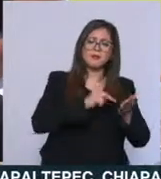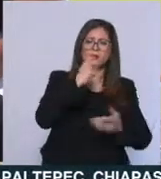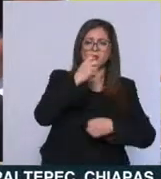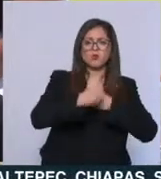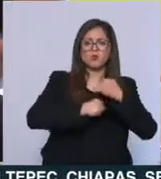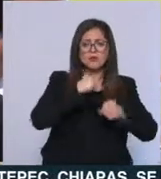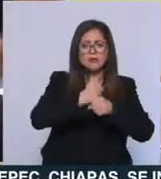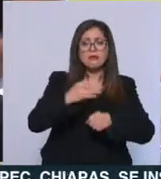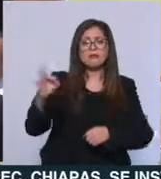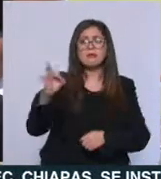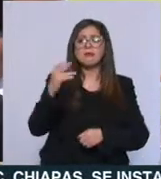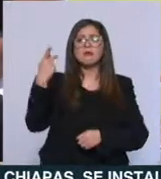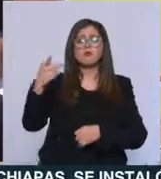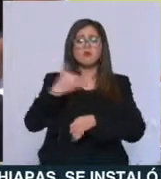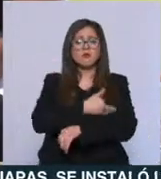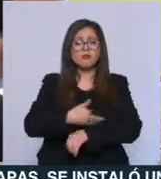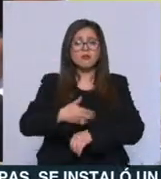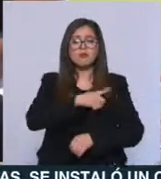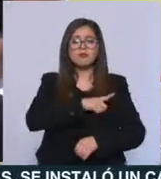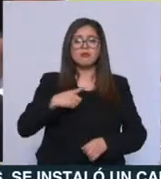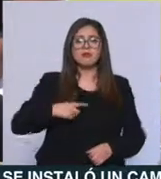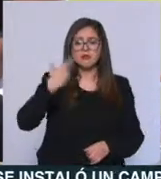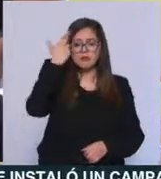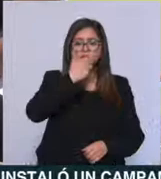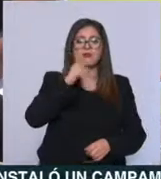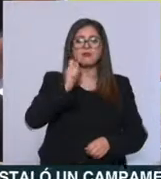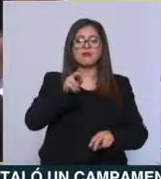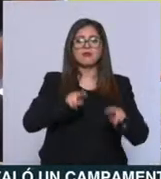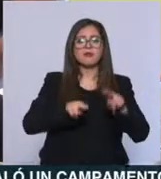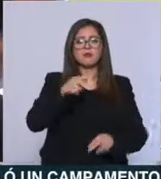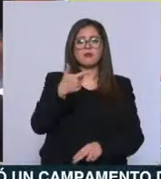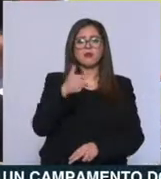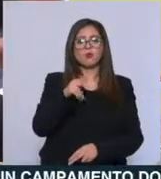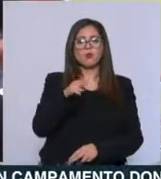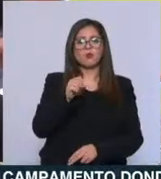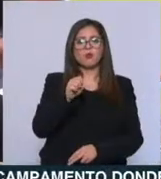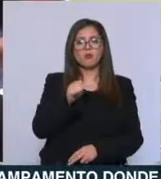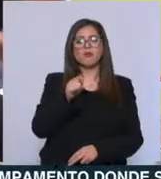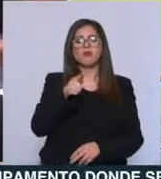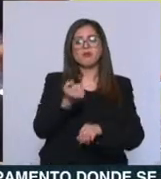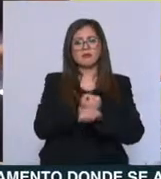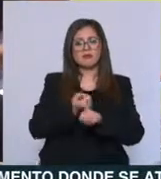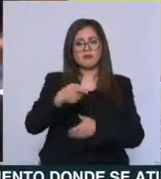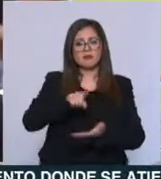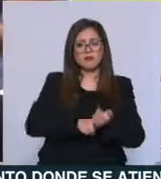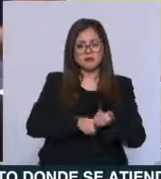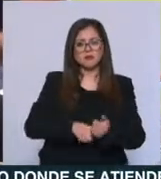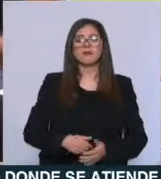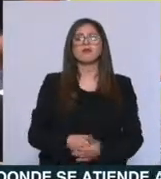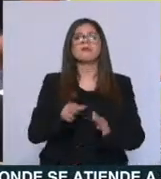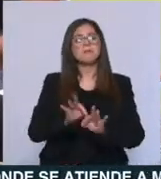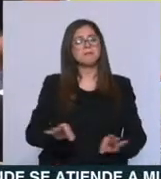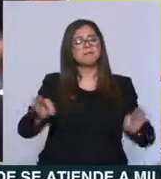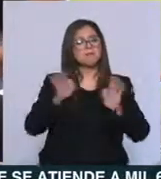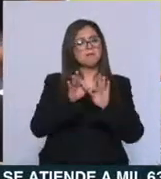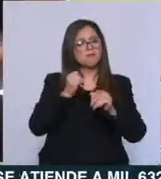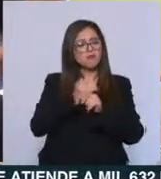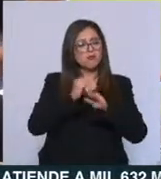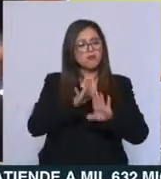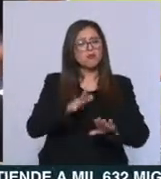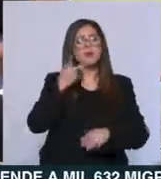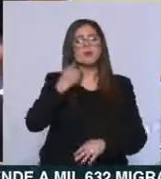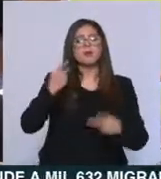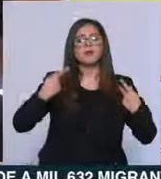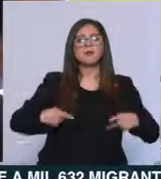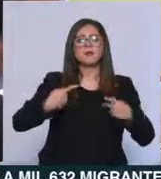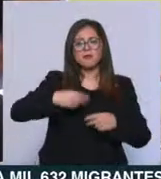tienen factores de riesgo, deberían de estar monitoreando sus niveles de glucosa en sangre. Y lo más importante, informarse y siempre de la mano de un especialista. Así